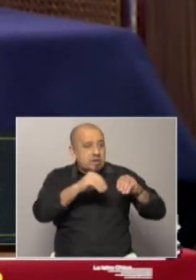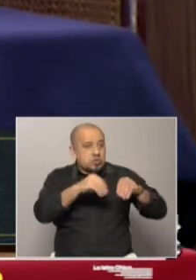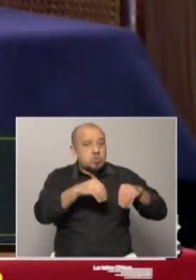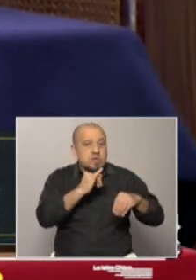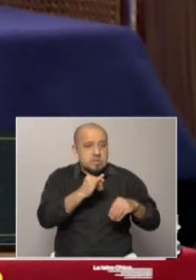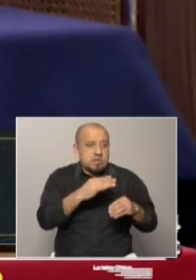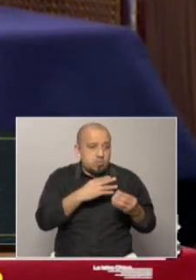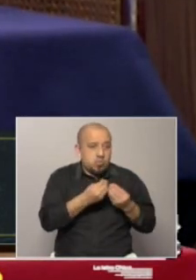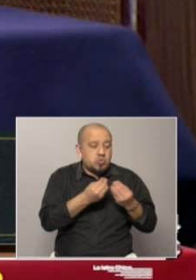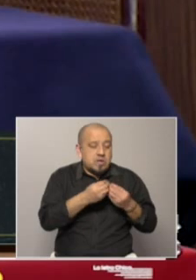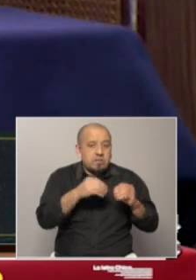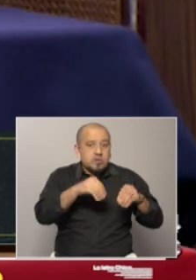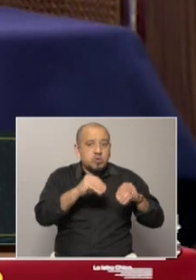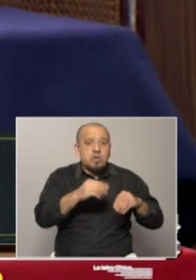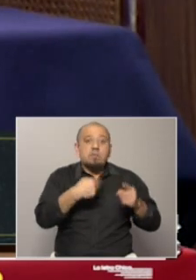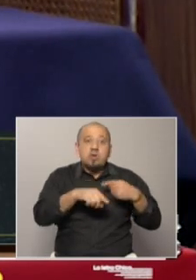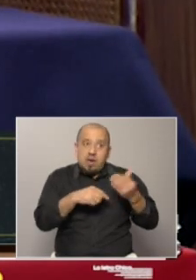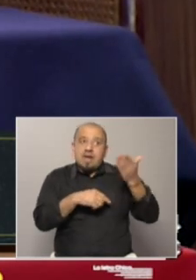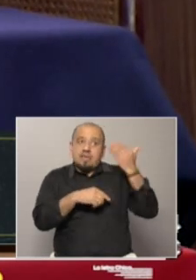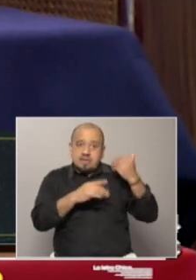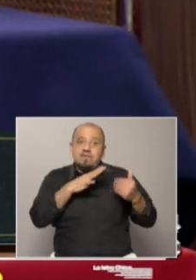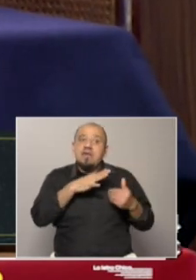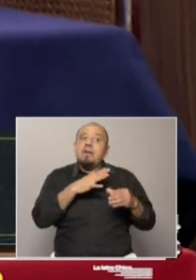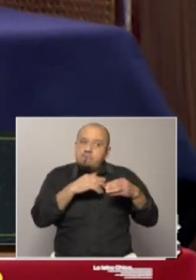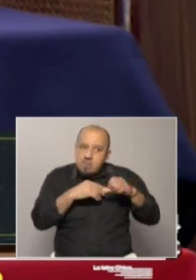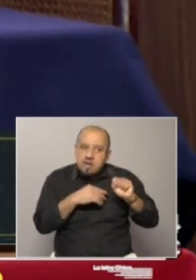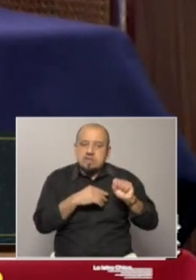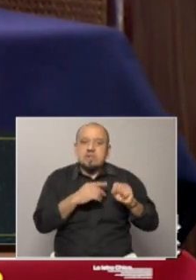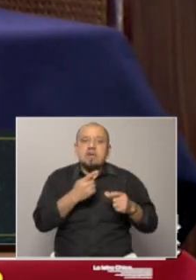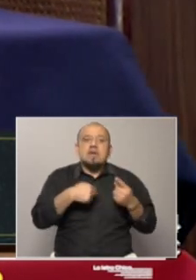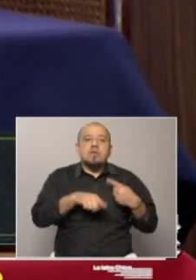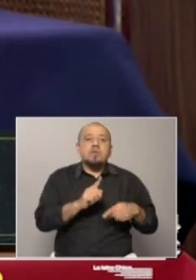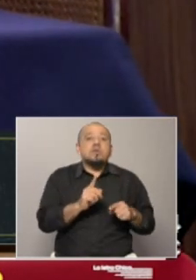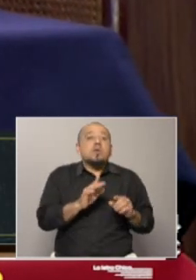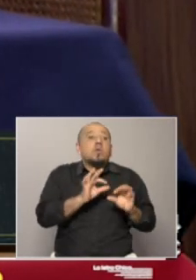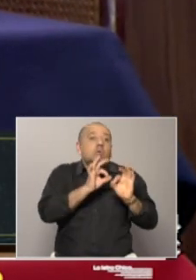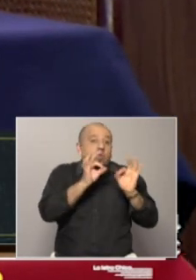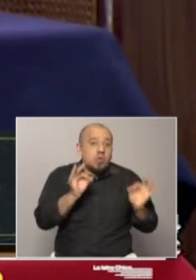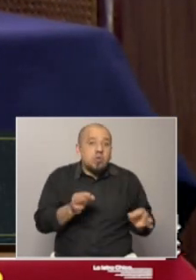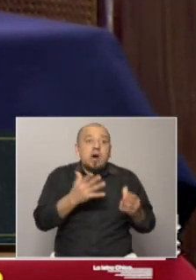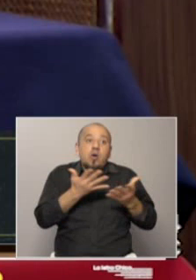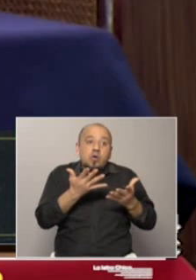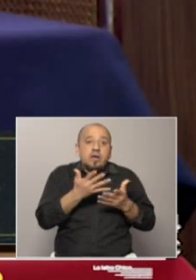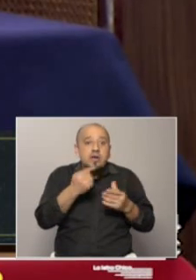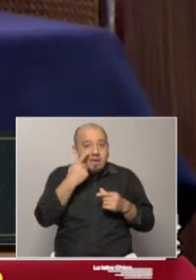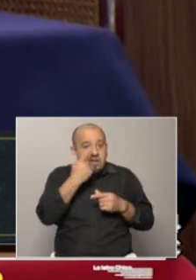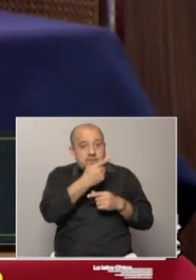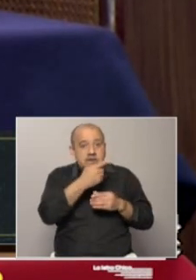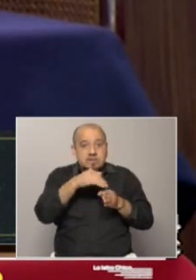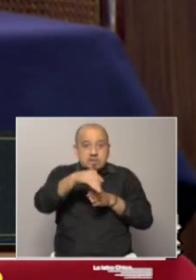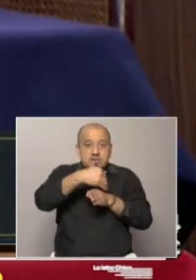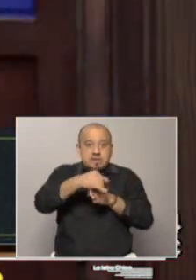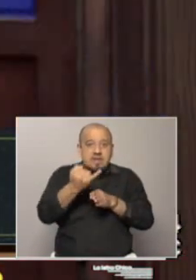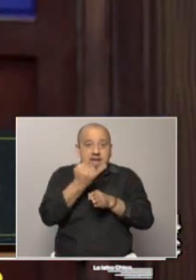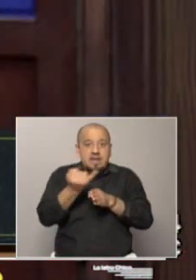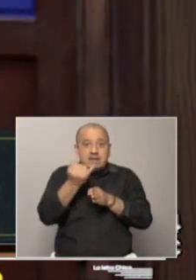mucha basura, pero antes había mucha más. O a lo mejor, ahora te dio por ir al norte de Benidorm. Está en